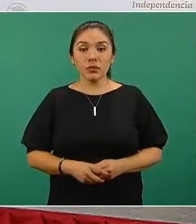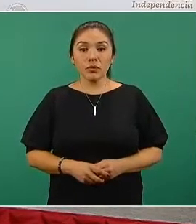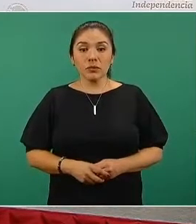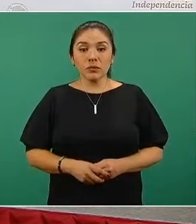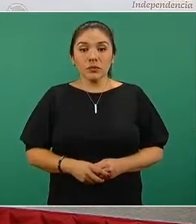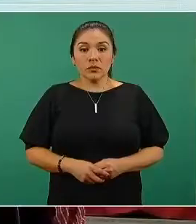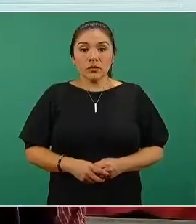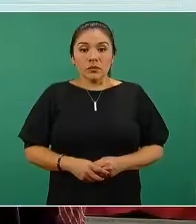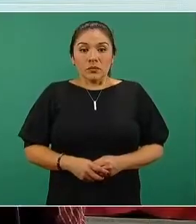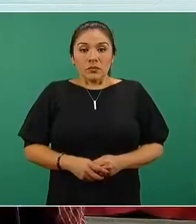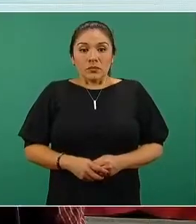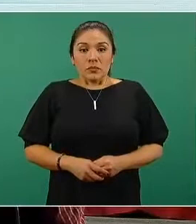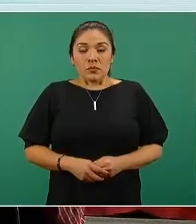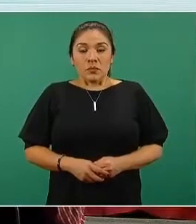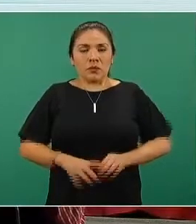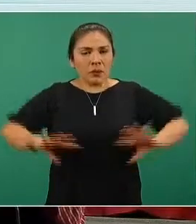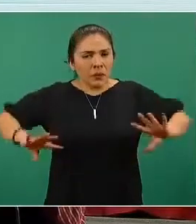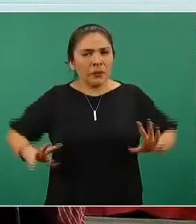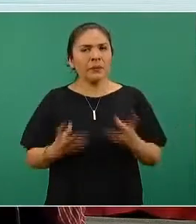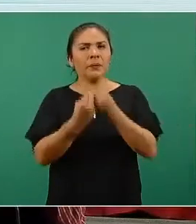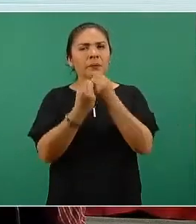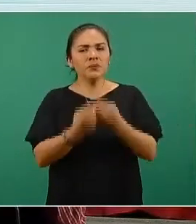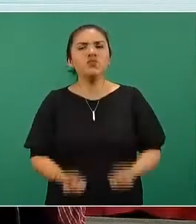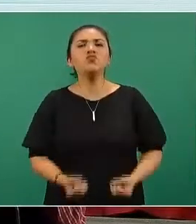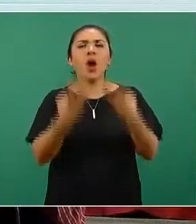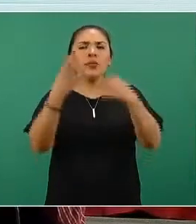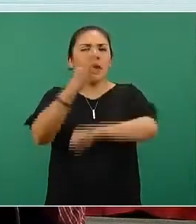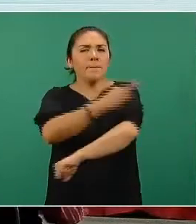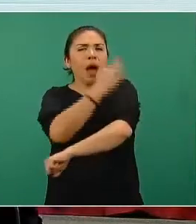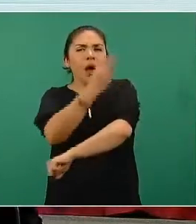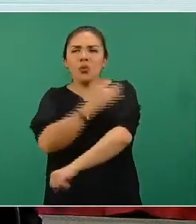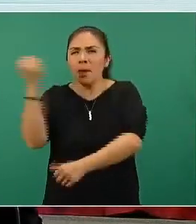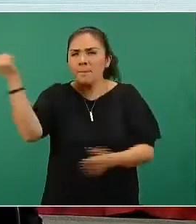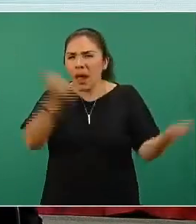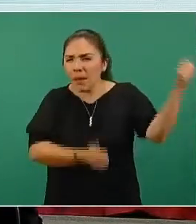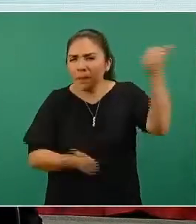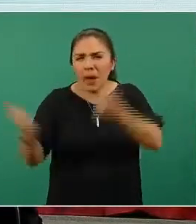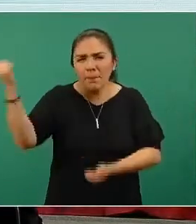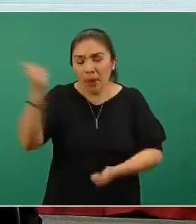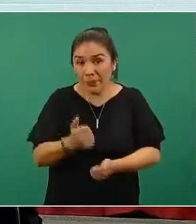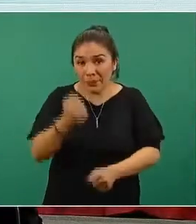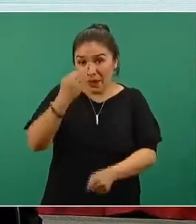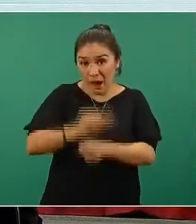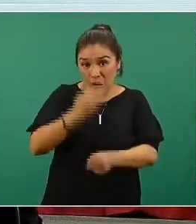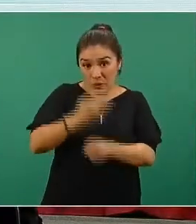Estos son el total de dosis recibidas. Llevamos